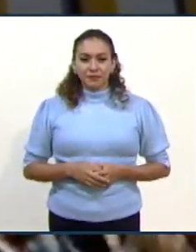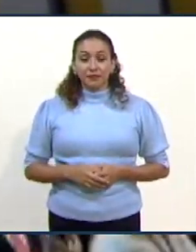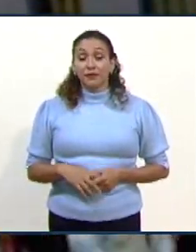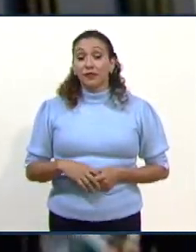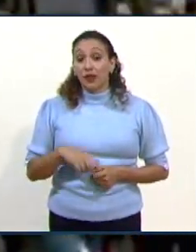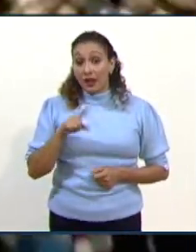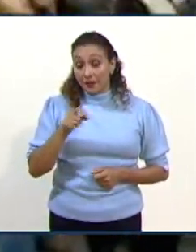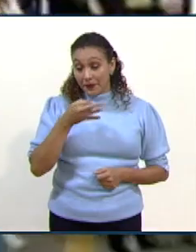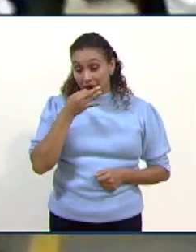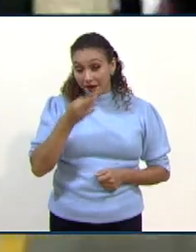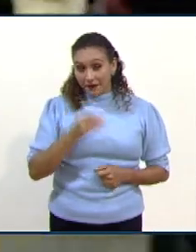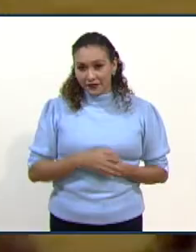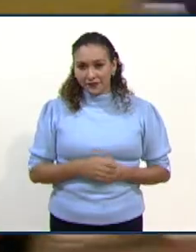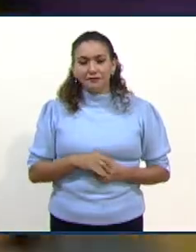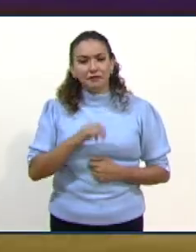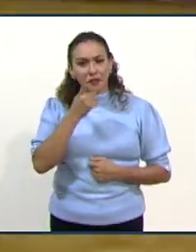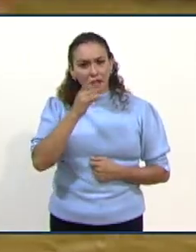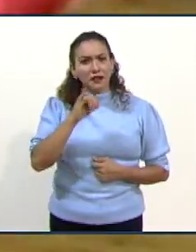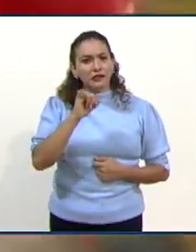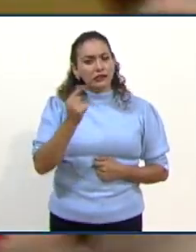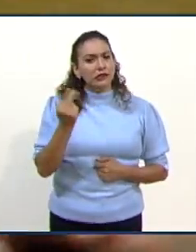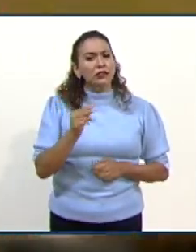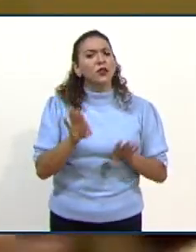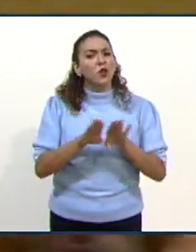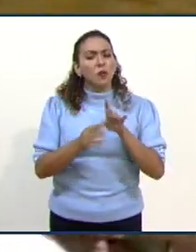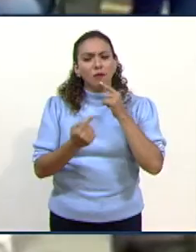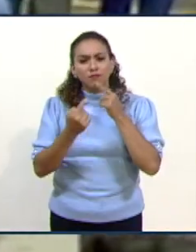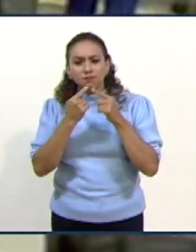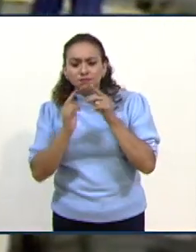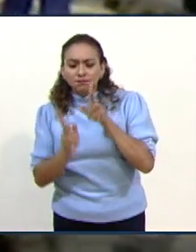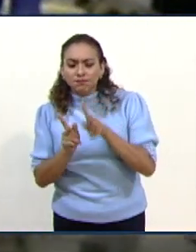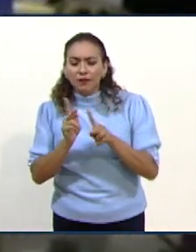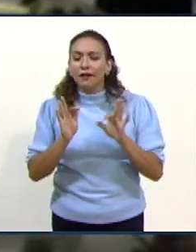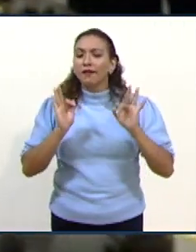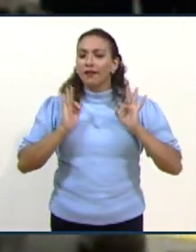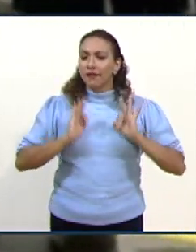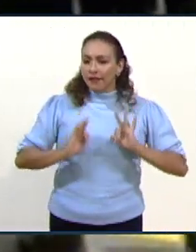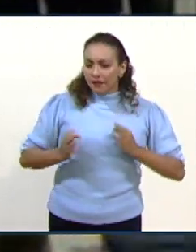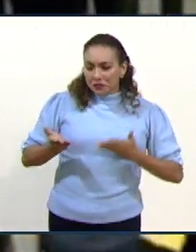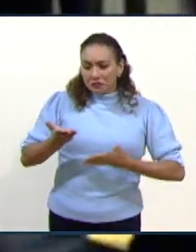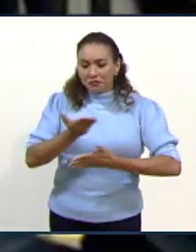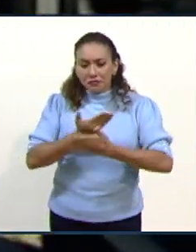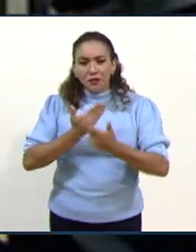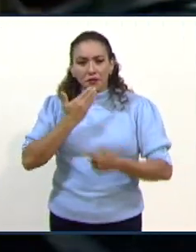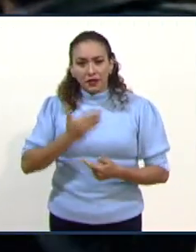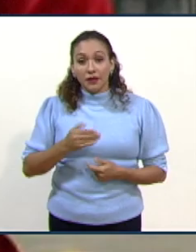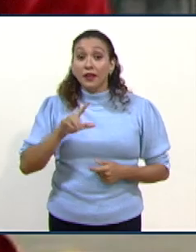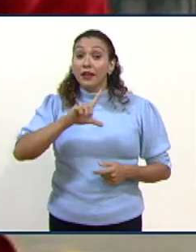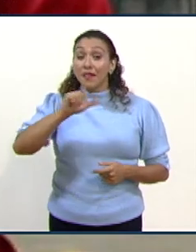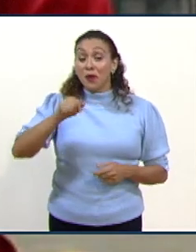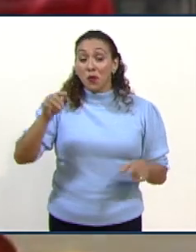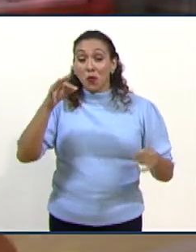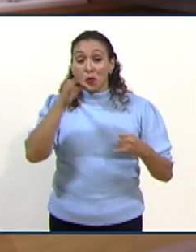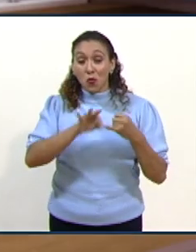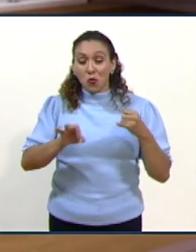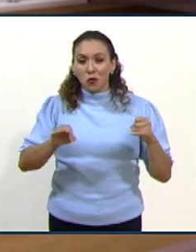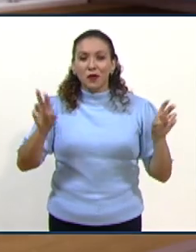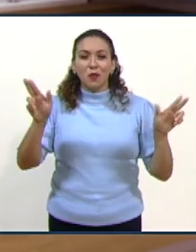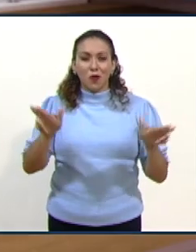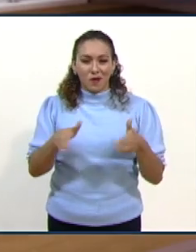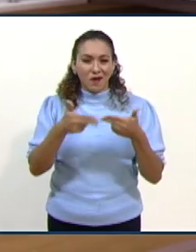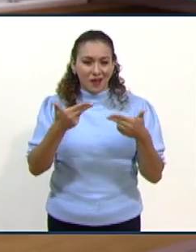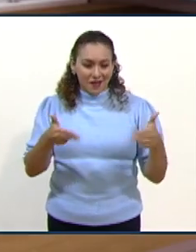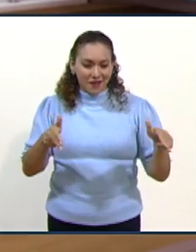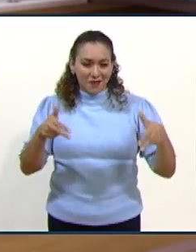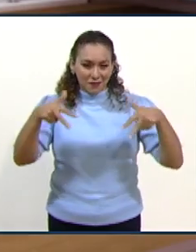Comentarte que indicaron necesario buscar el diálogo y finalizaron este encuentro con la entonación del himno nacional. Es la información que tenemos